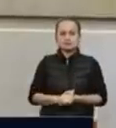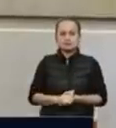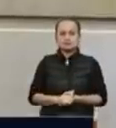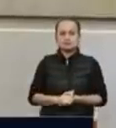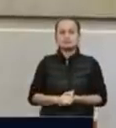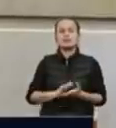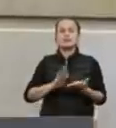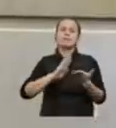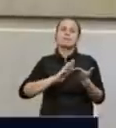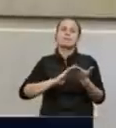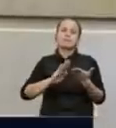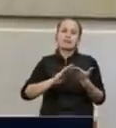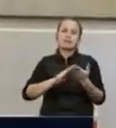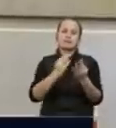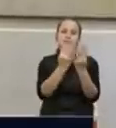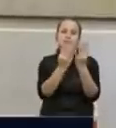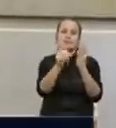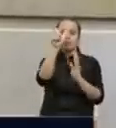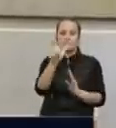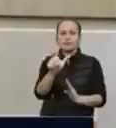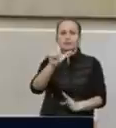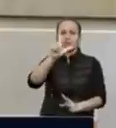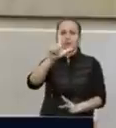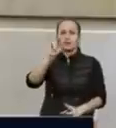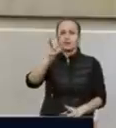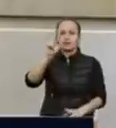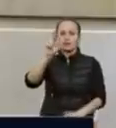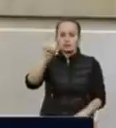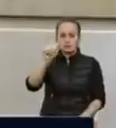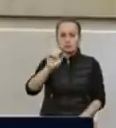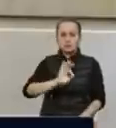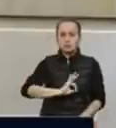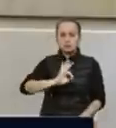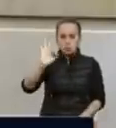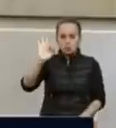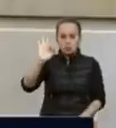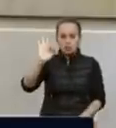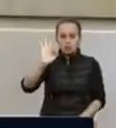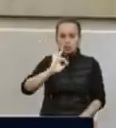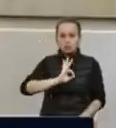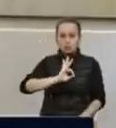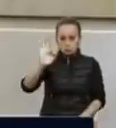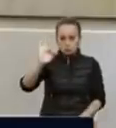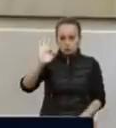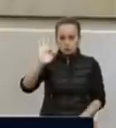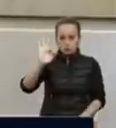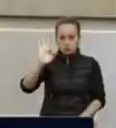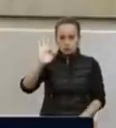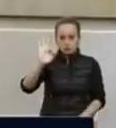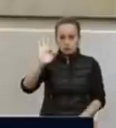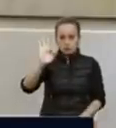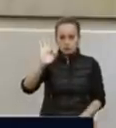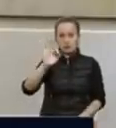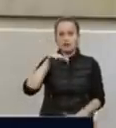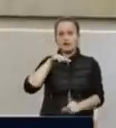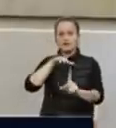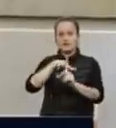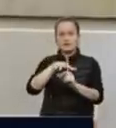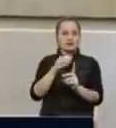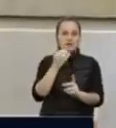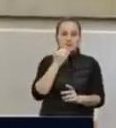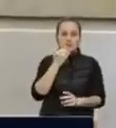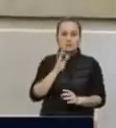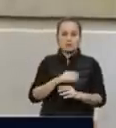Mis disculpas, senador Luna, nunca tuve la intención de no